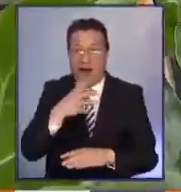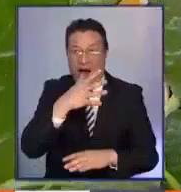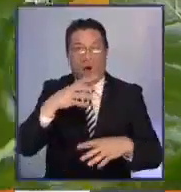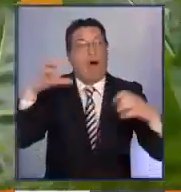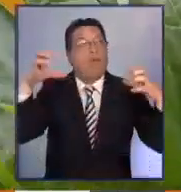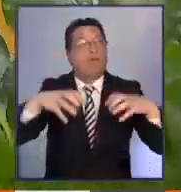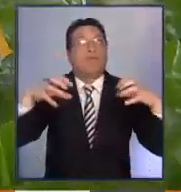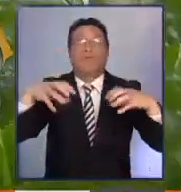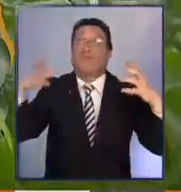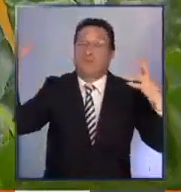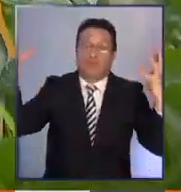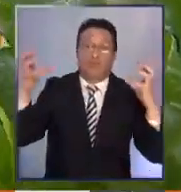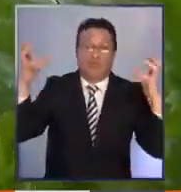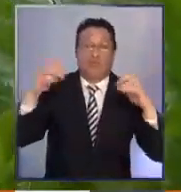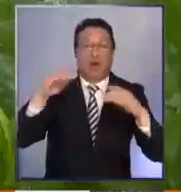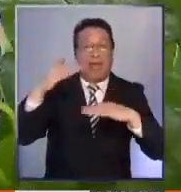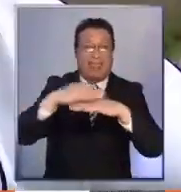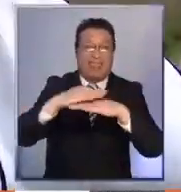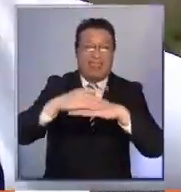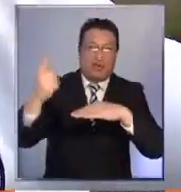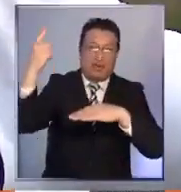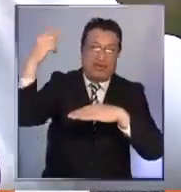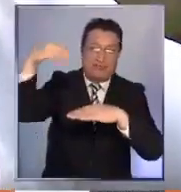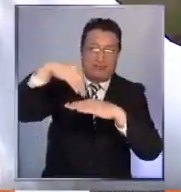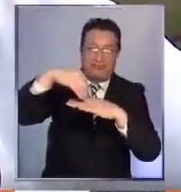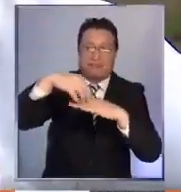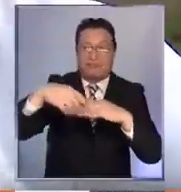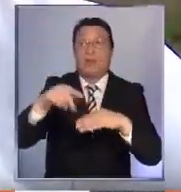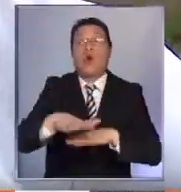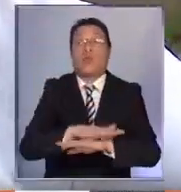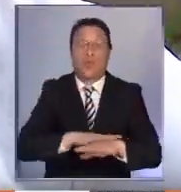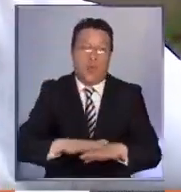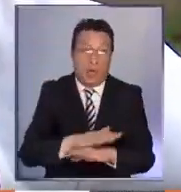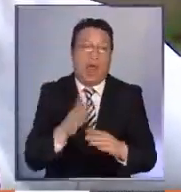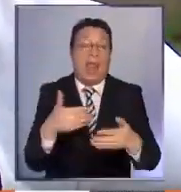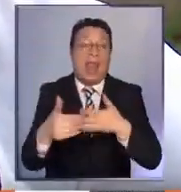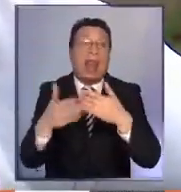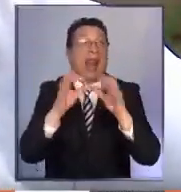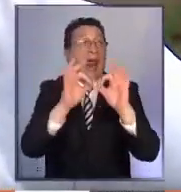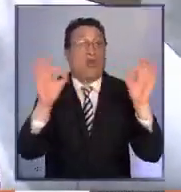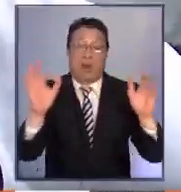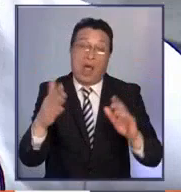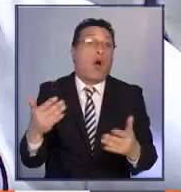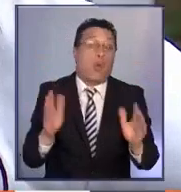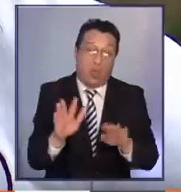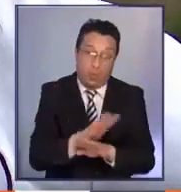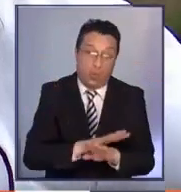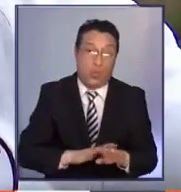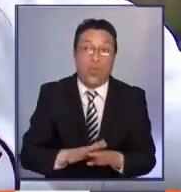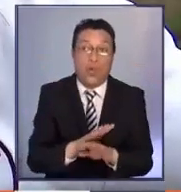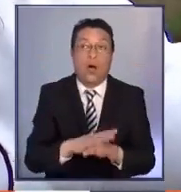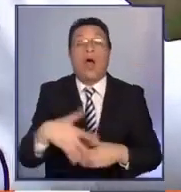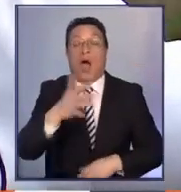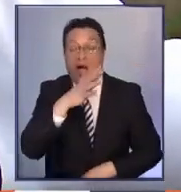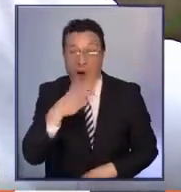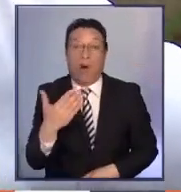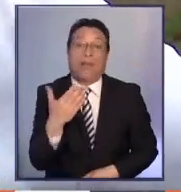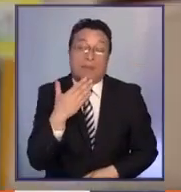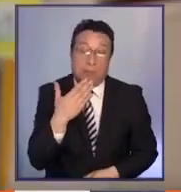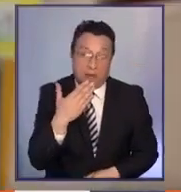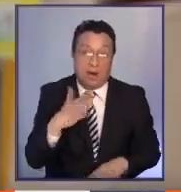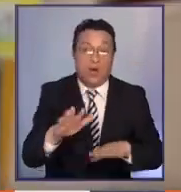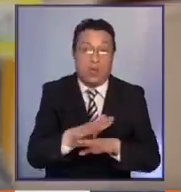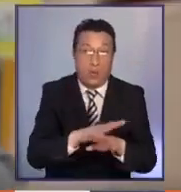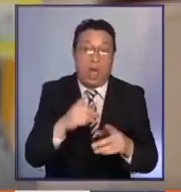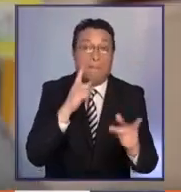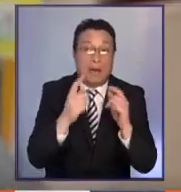que recolectan en el techo. La naturaleza siempre hay que cuidarla. Al igual que el agua, que también está en